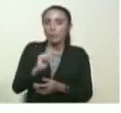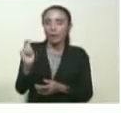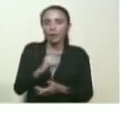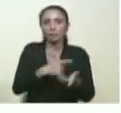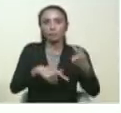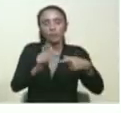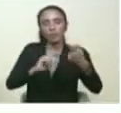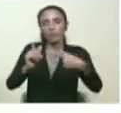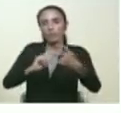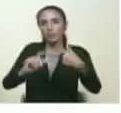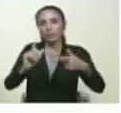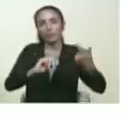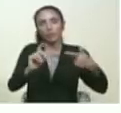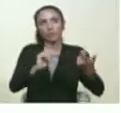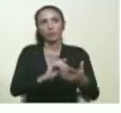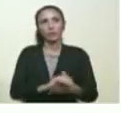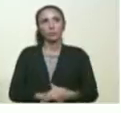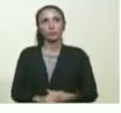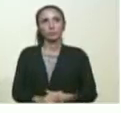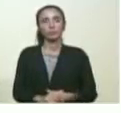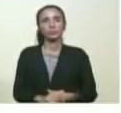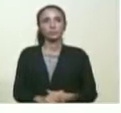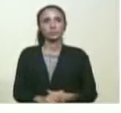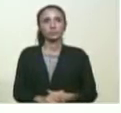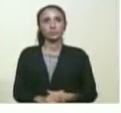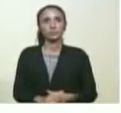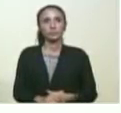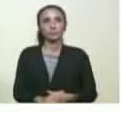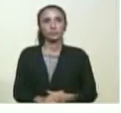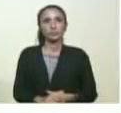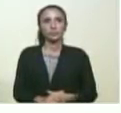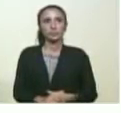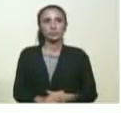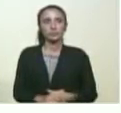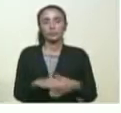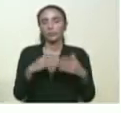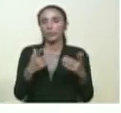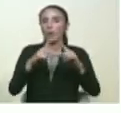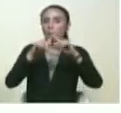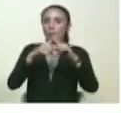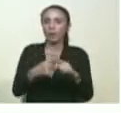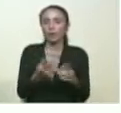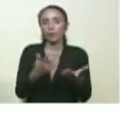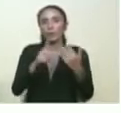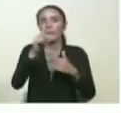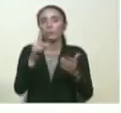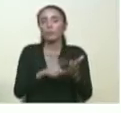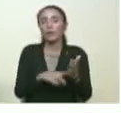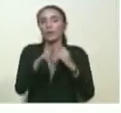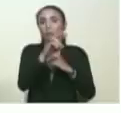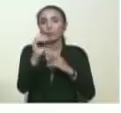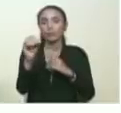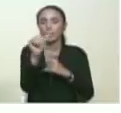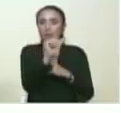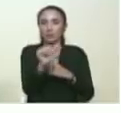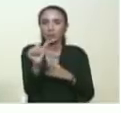Sabemos que pudiéramos hacer un poco más, haciendo un promedio de unas 1.200 semanales para elevar hasta